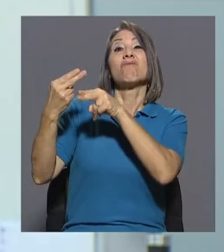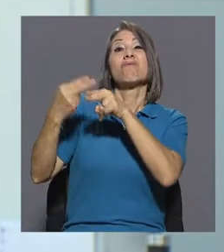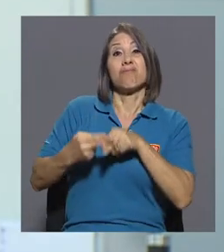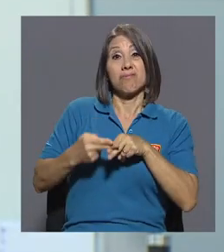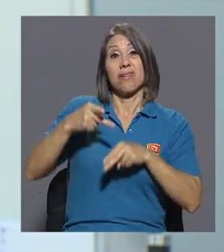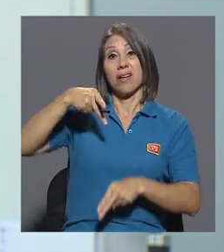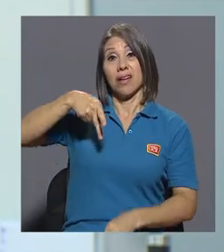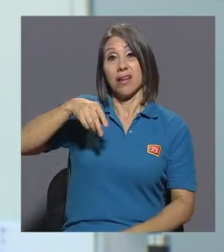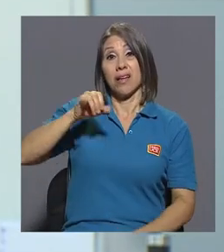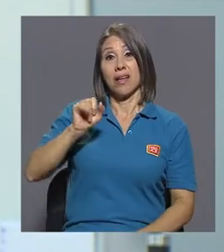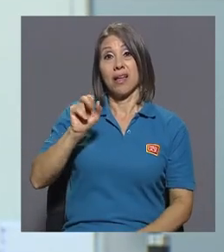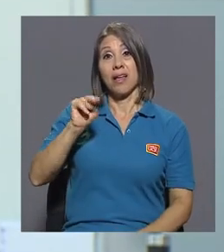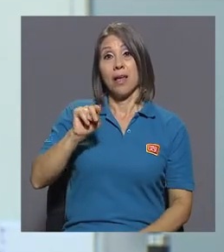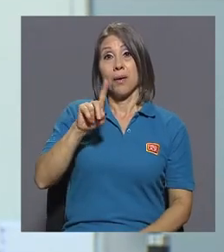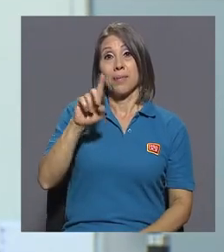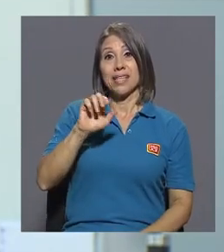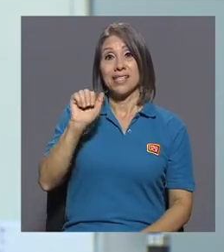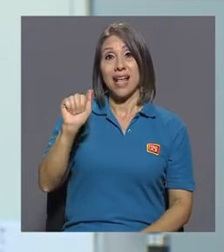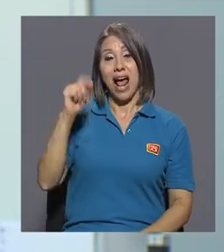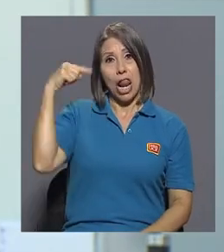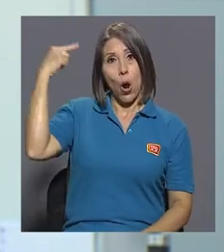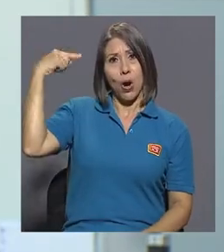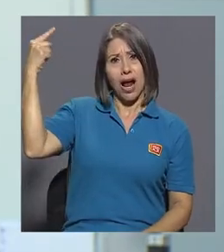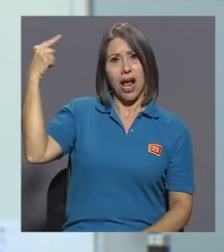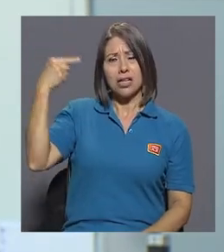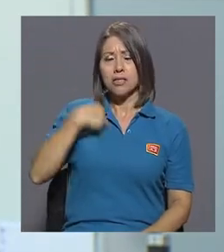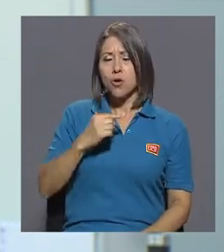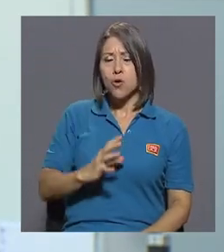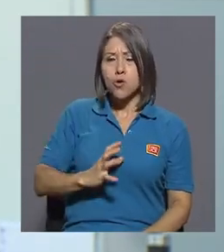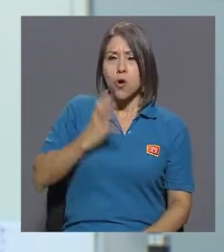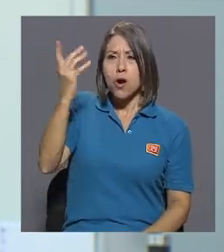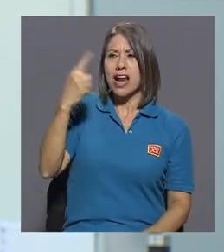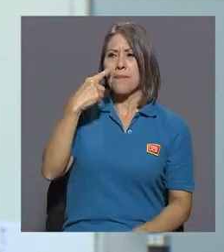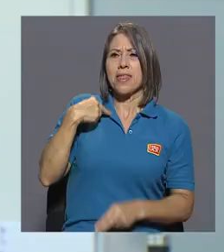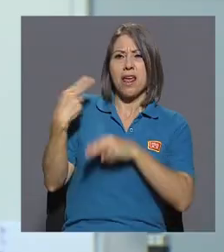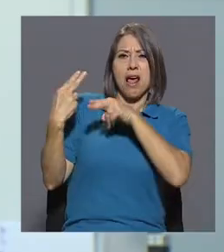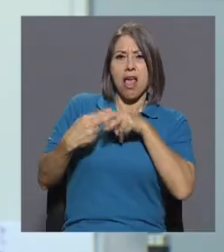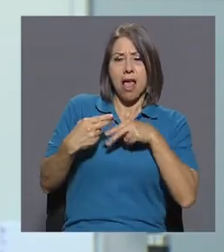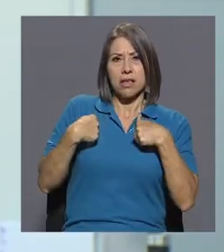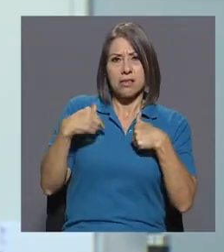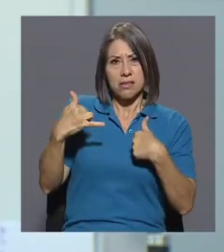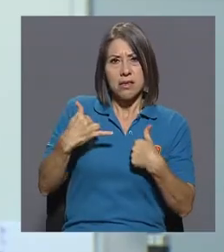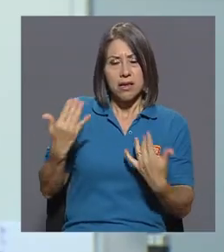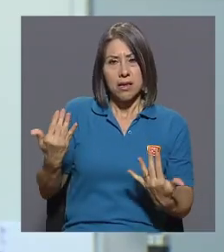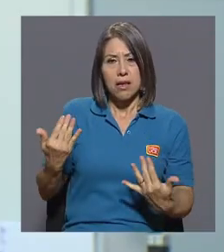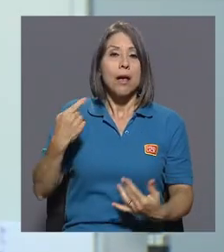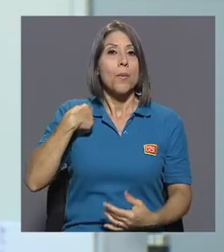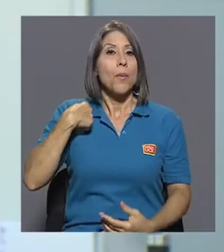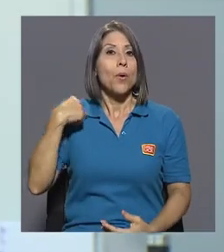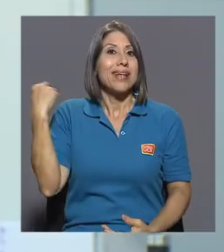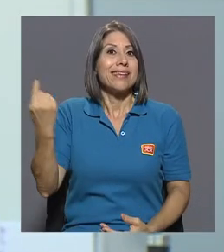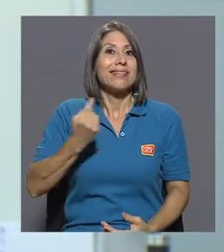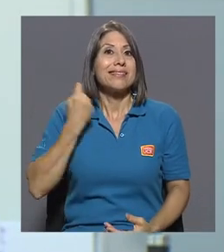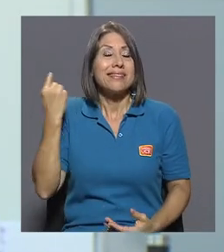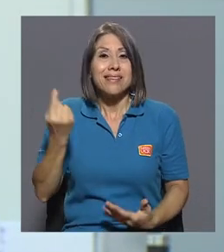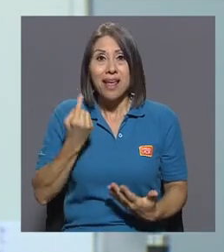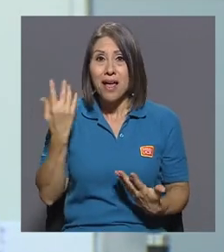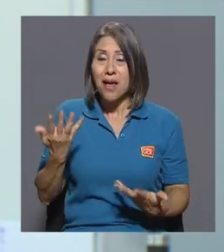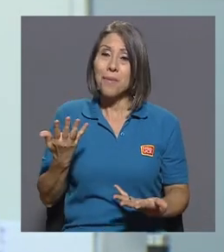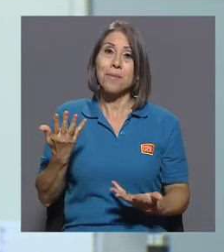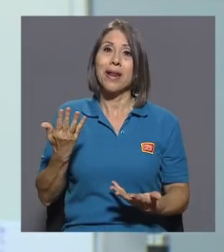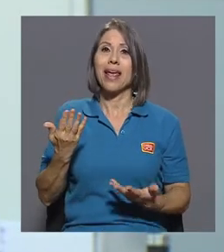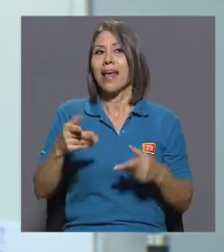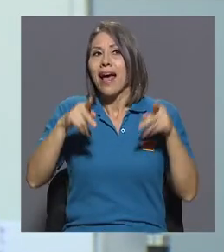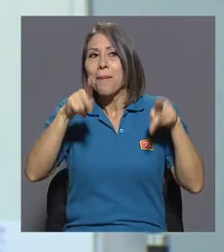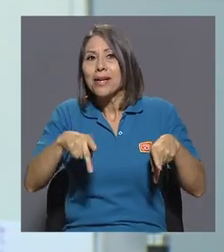cólera que me hicieran eso, que me llamaran así. Porque como siempre, al gay o a la mujer, siempre la forma que tratan de